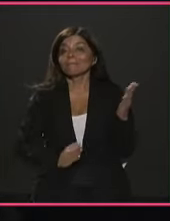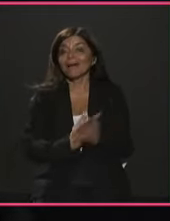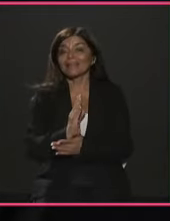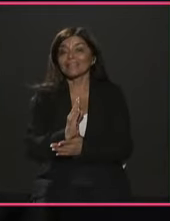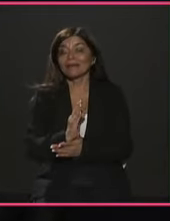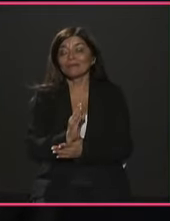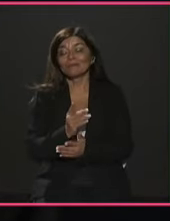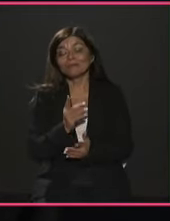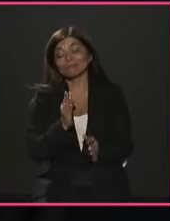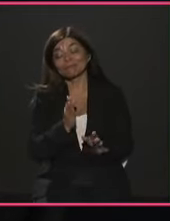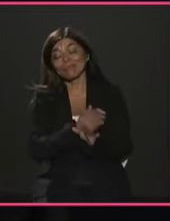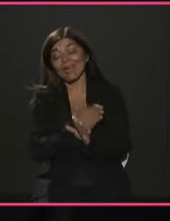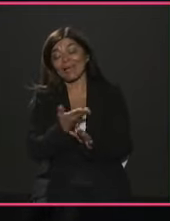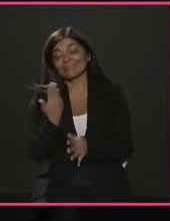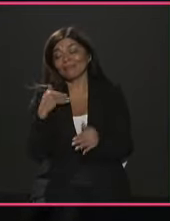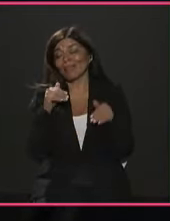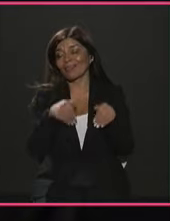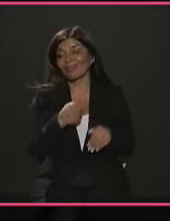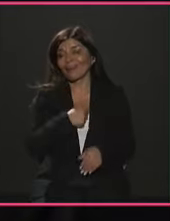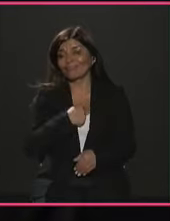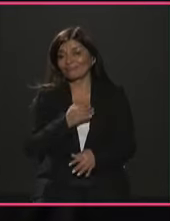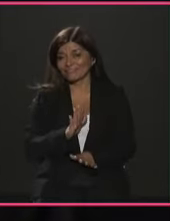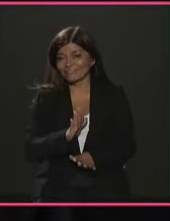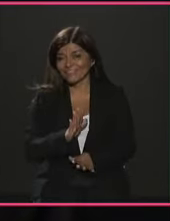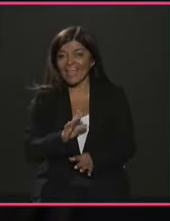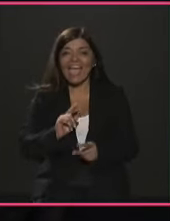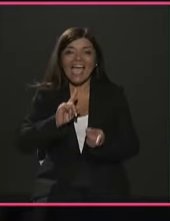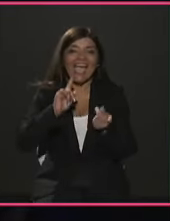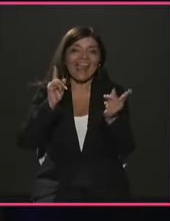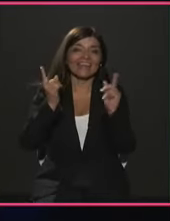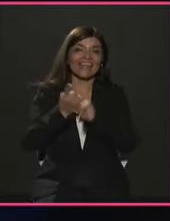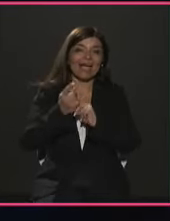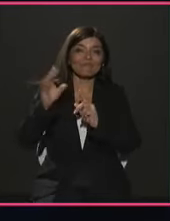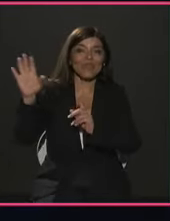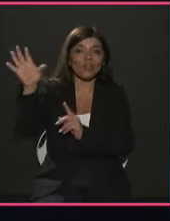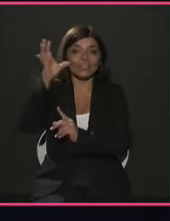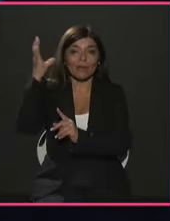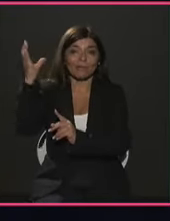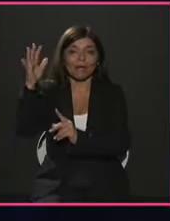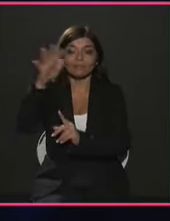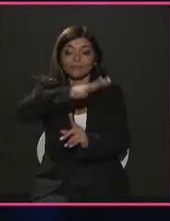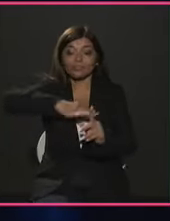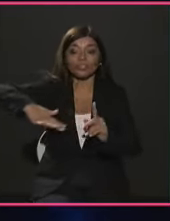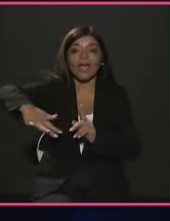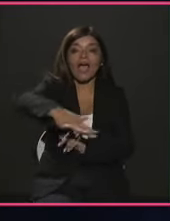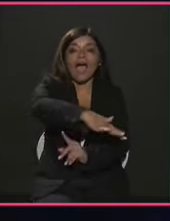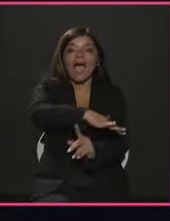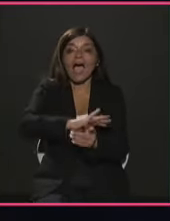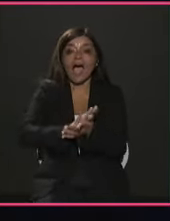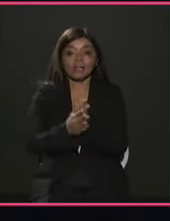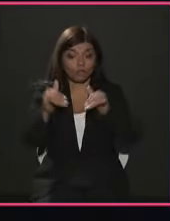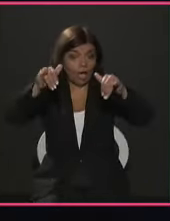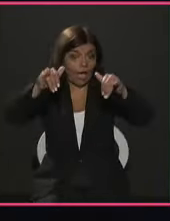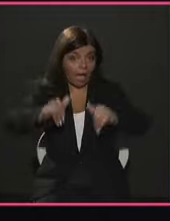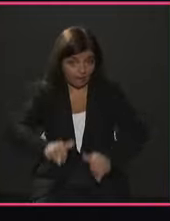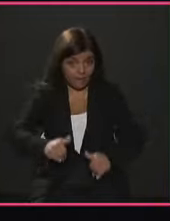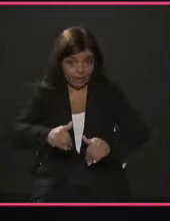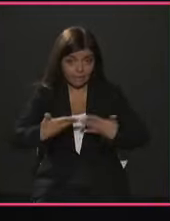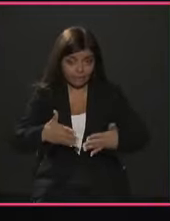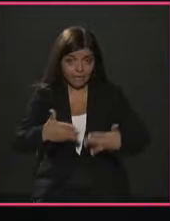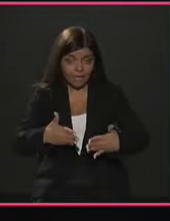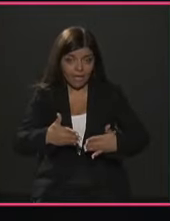deprimente bueno el cambio climático está alrededor de nosotros en todas partes está aquí hoy y lo que